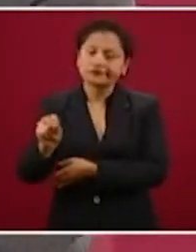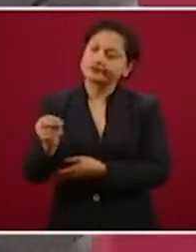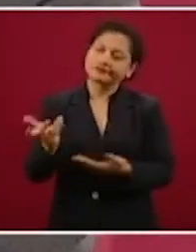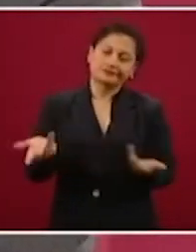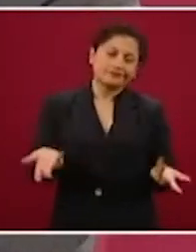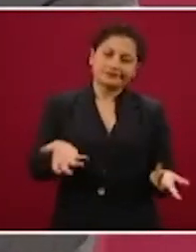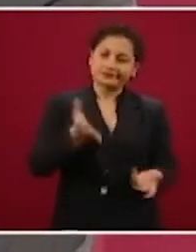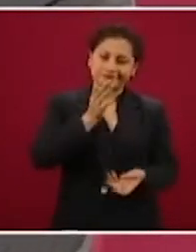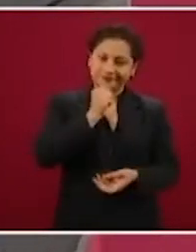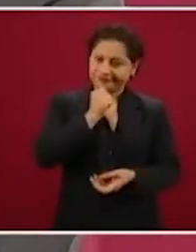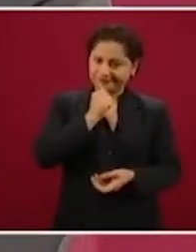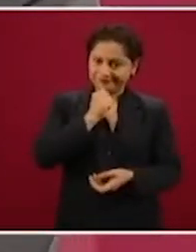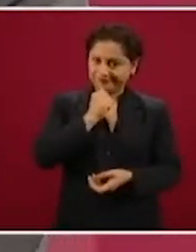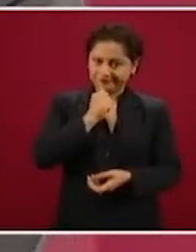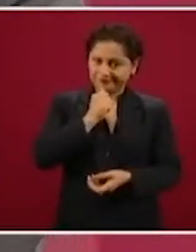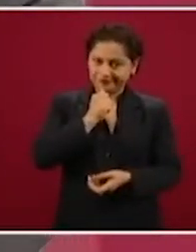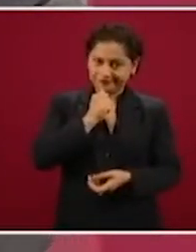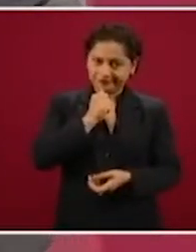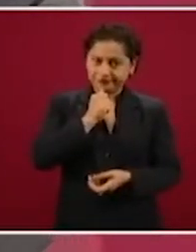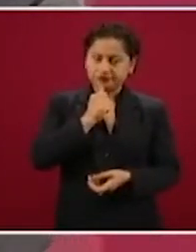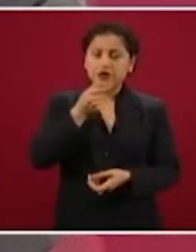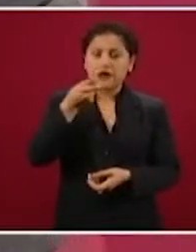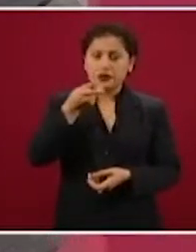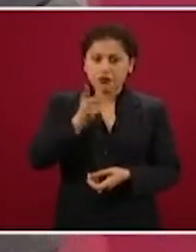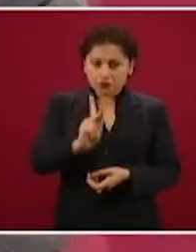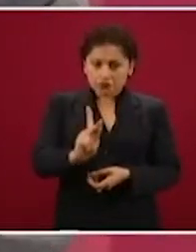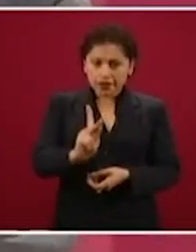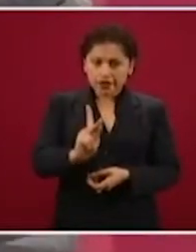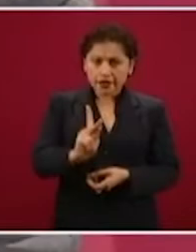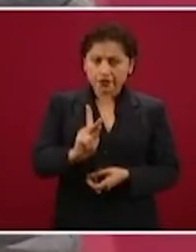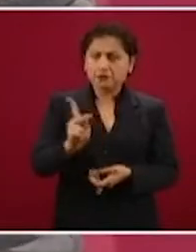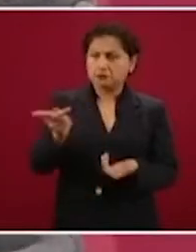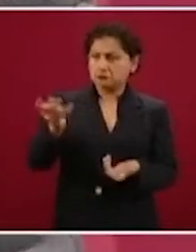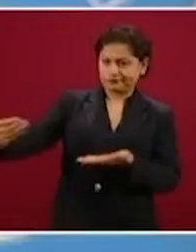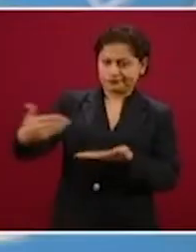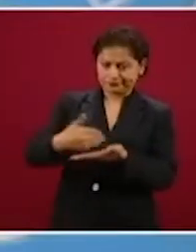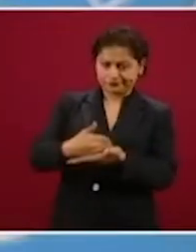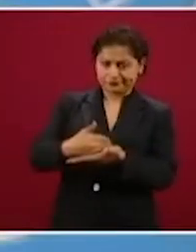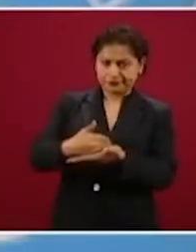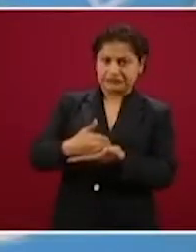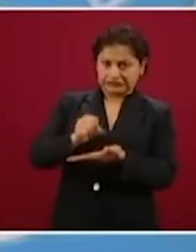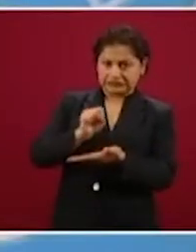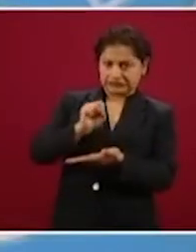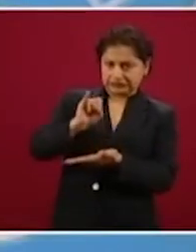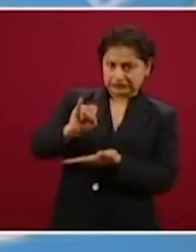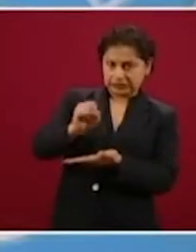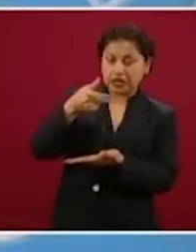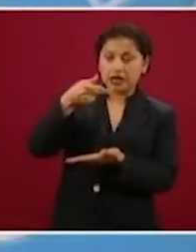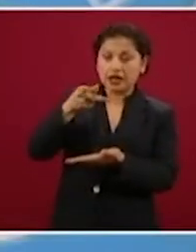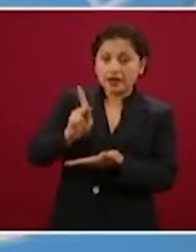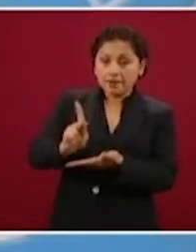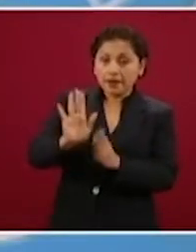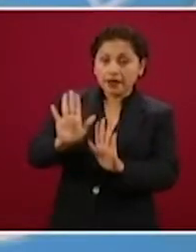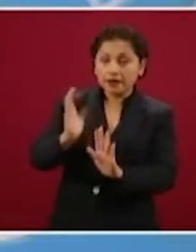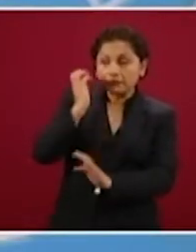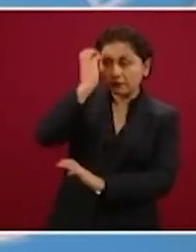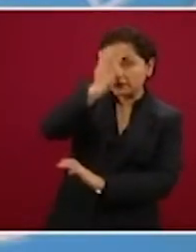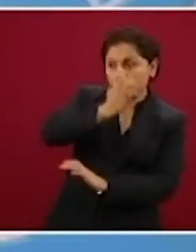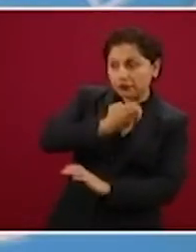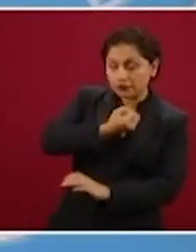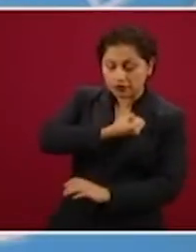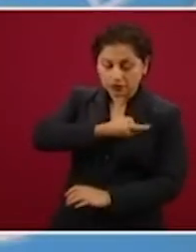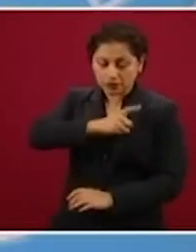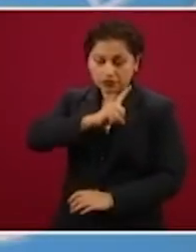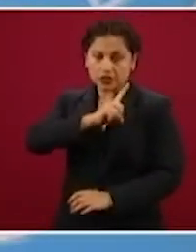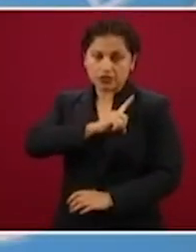transitan por México. Expresó su desaprobación ante el rechazo del navío y subrayó que México se ha caracterizado siempre